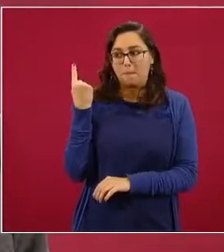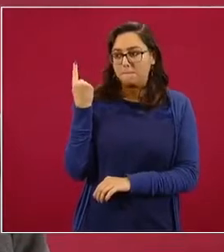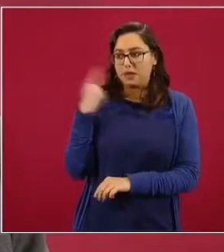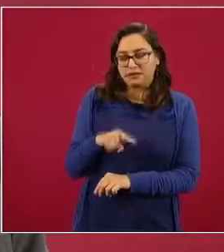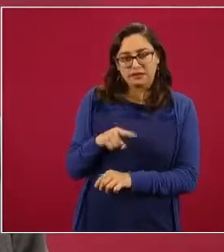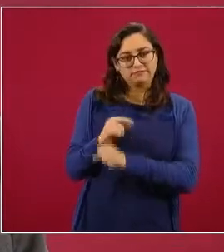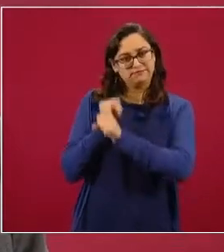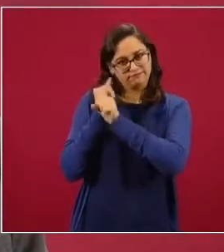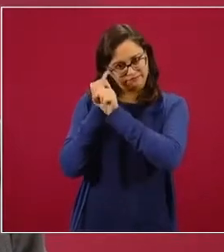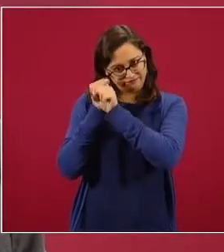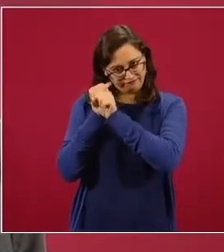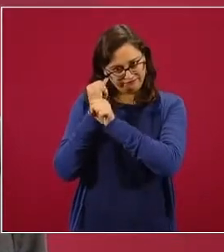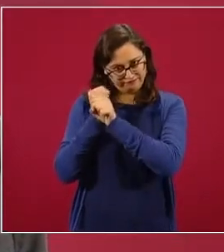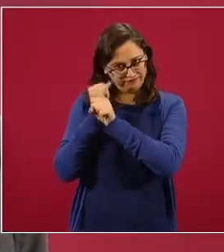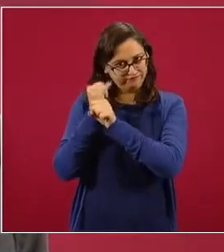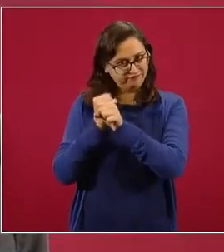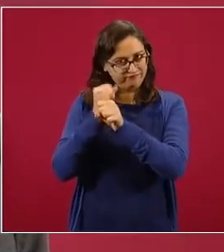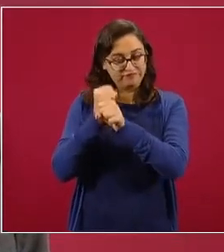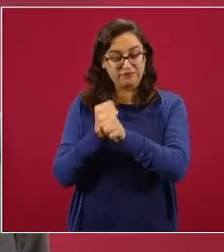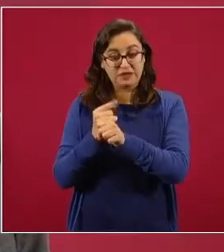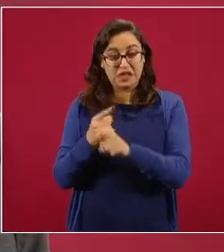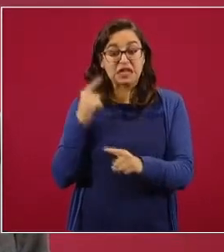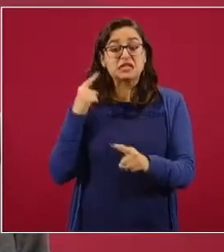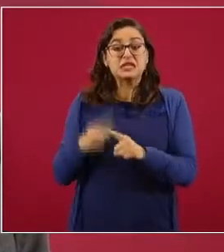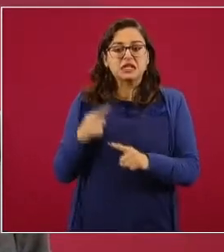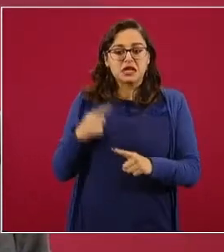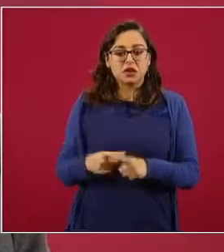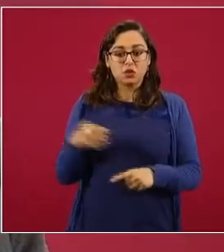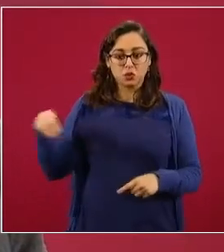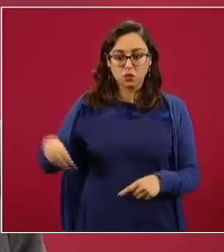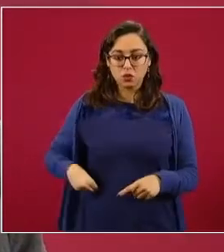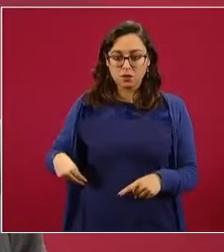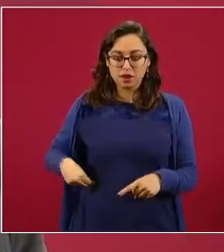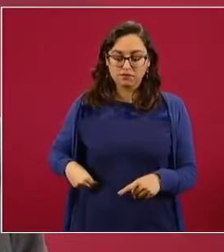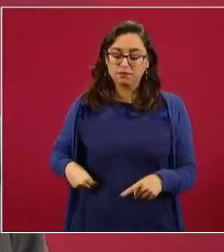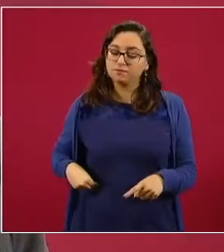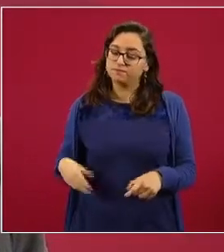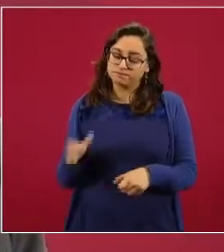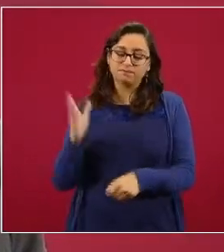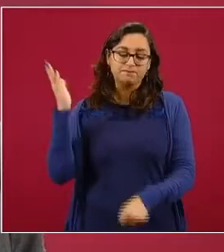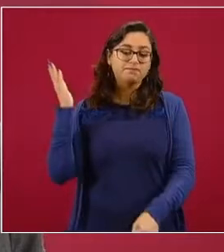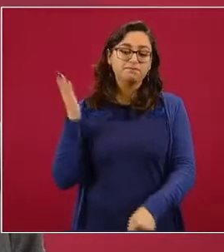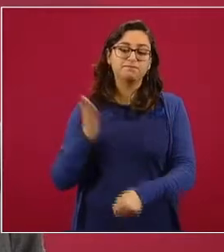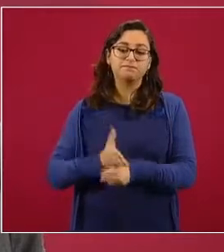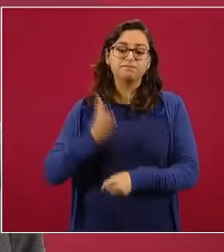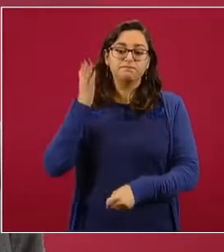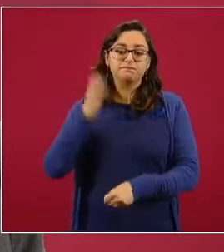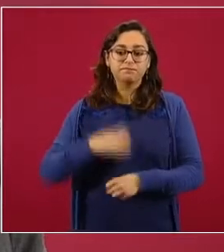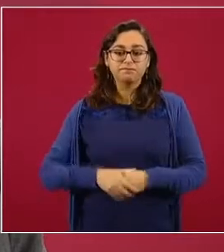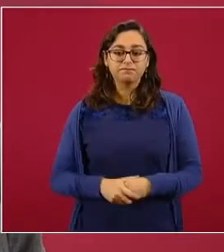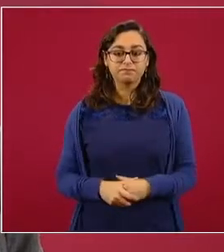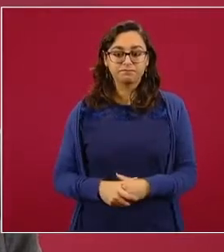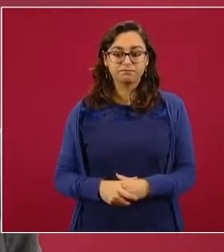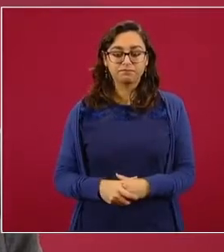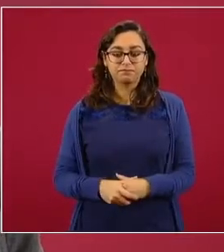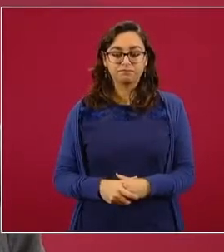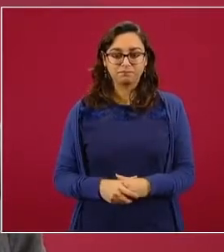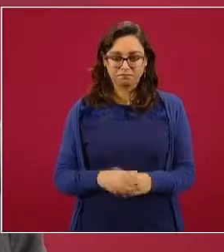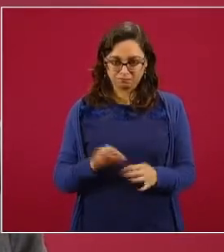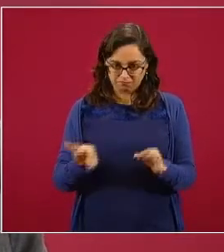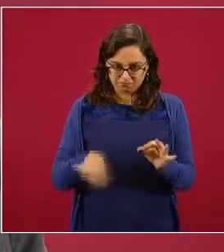se castigara a los presuntos responsables, que se actuara.